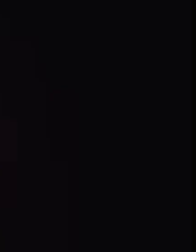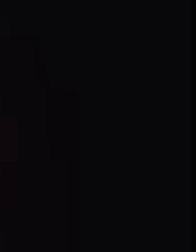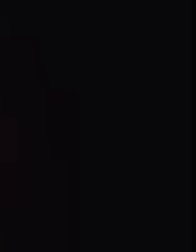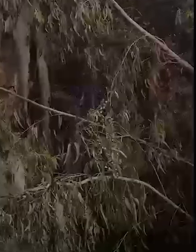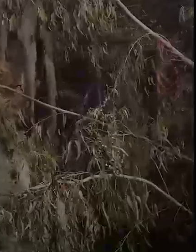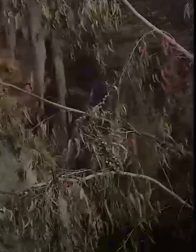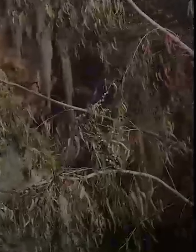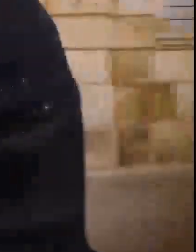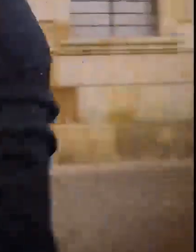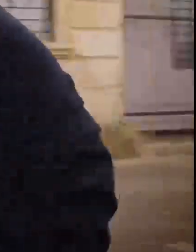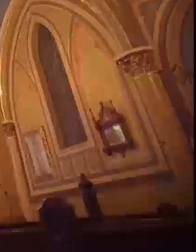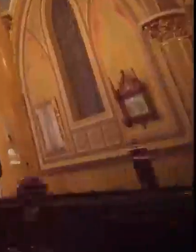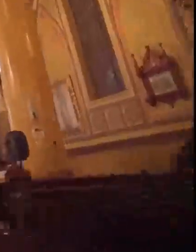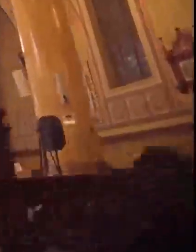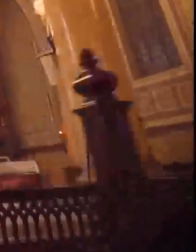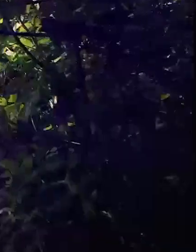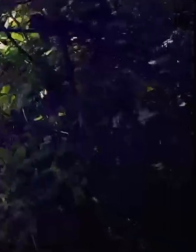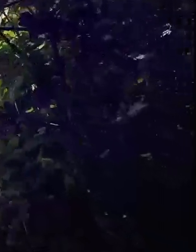Explora.